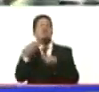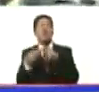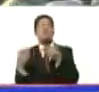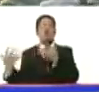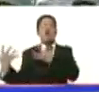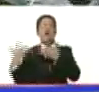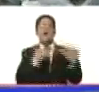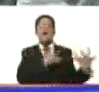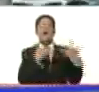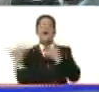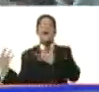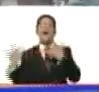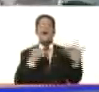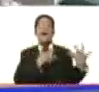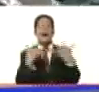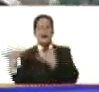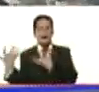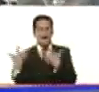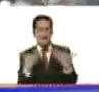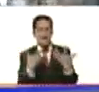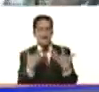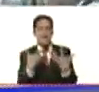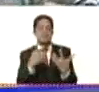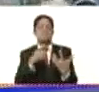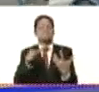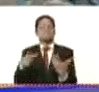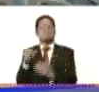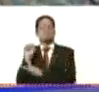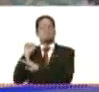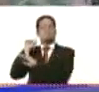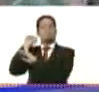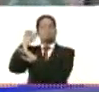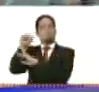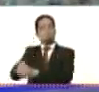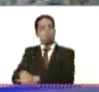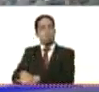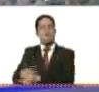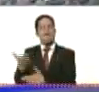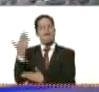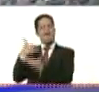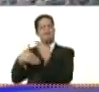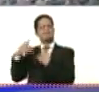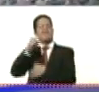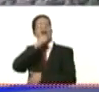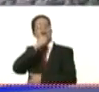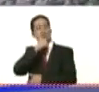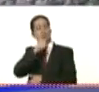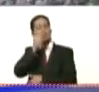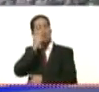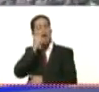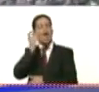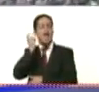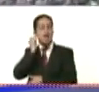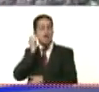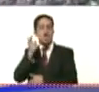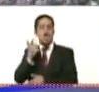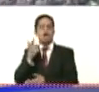inclemente que llevó a la victoria a los abuelos de nuestros abuelos, a las abuelas de nuestras abuelas.